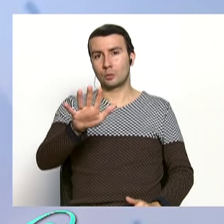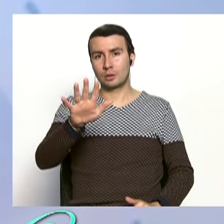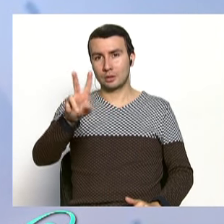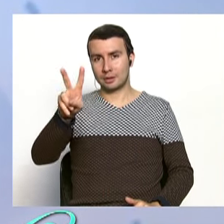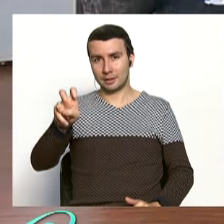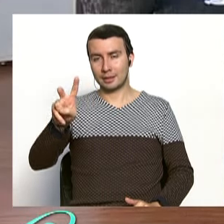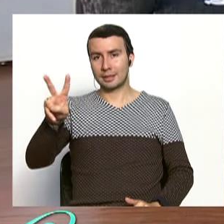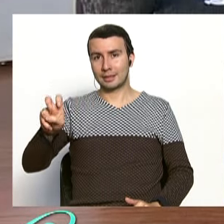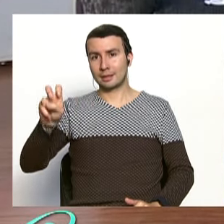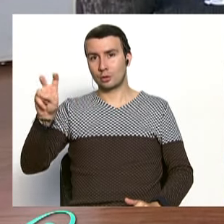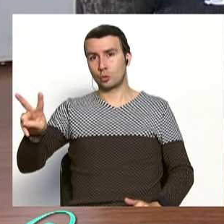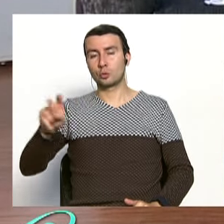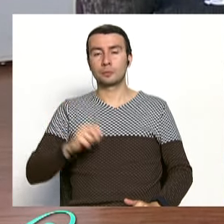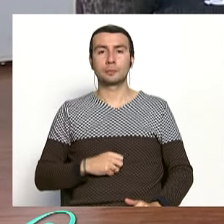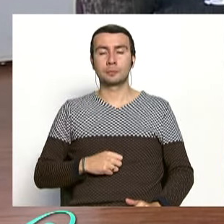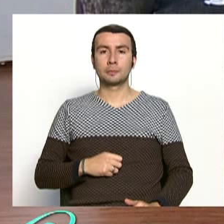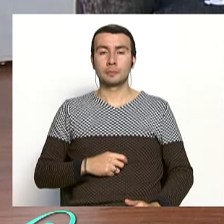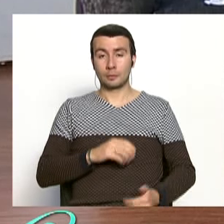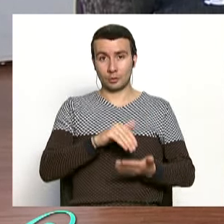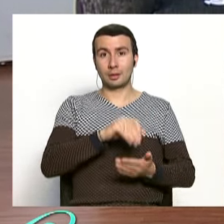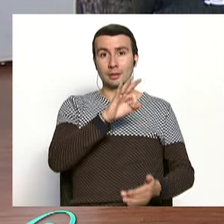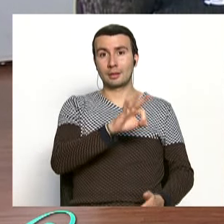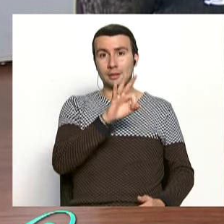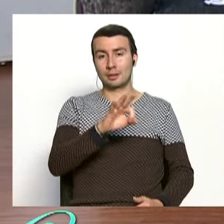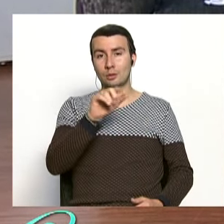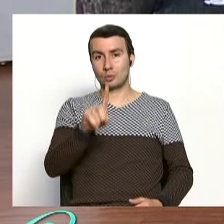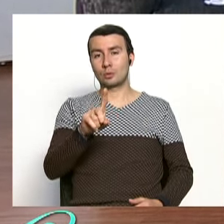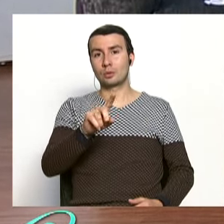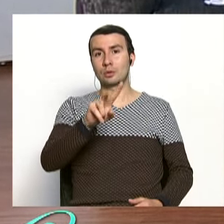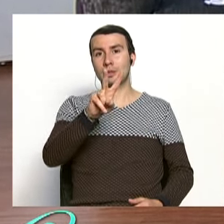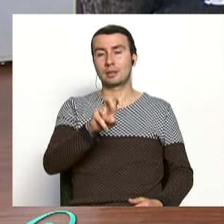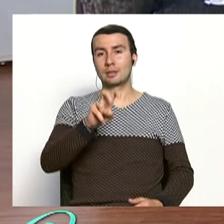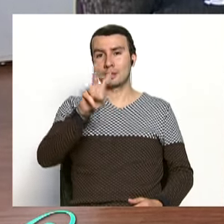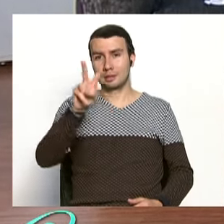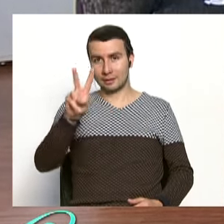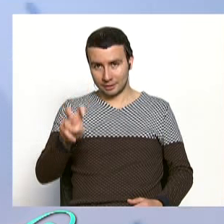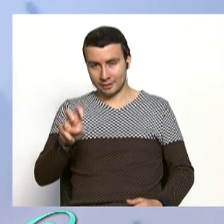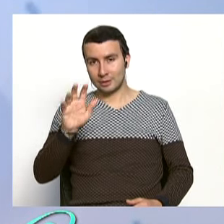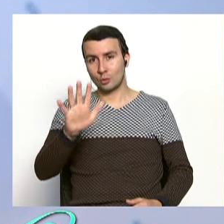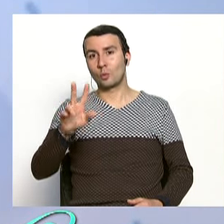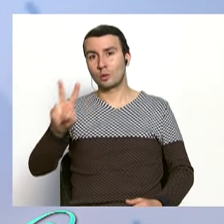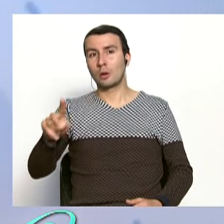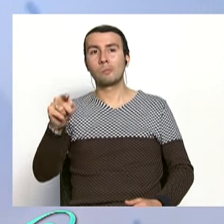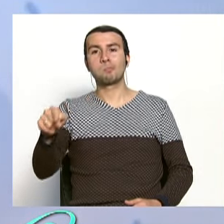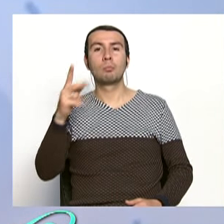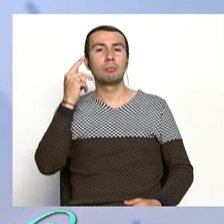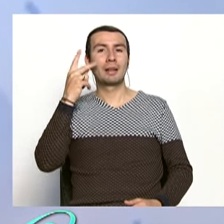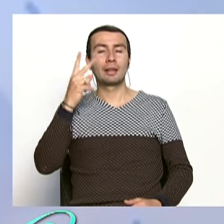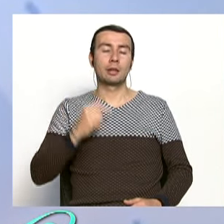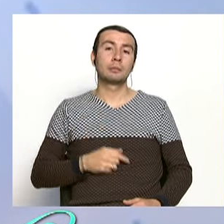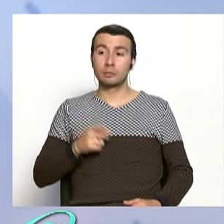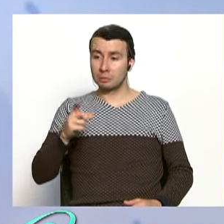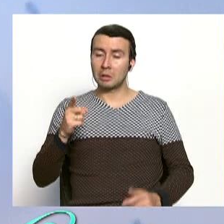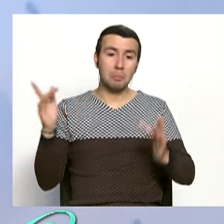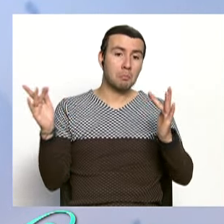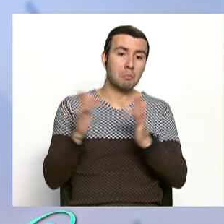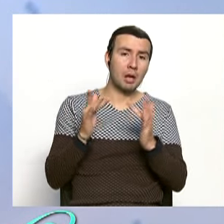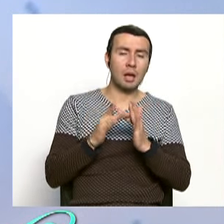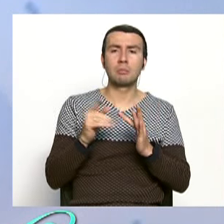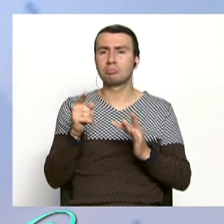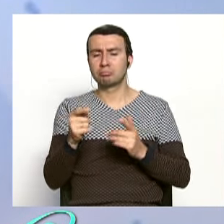5772 sí señor 331 5772 en en la ciudad de Pereira y allí pues les referirán a unas